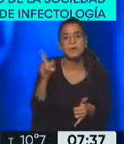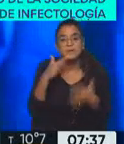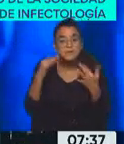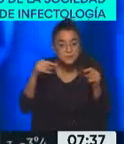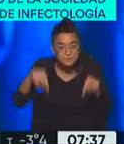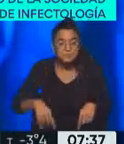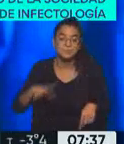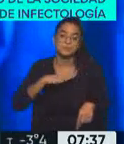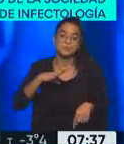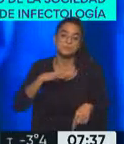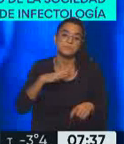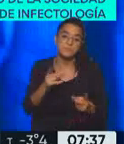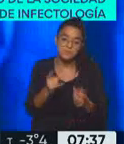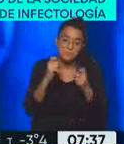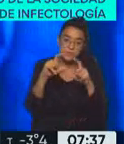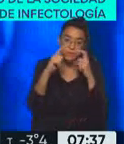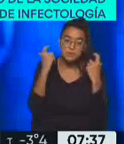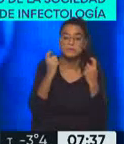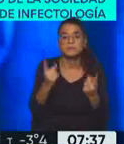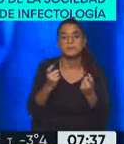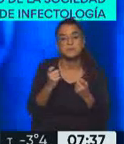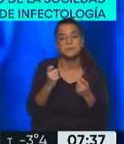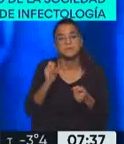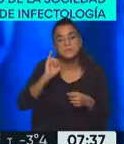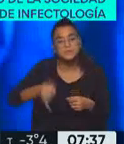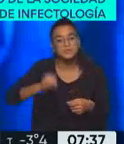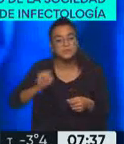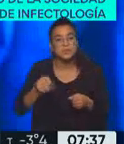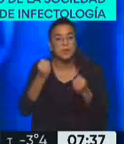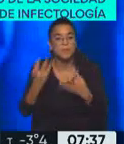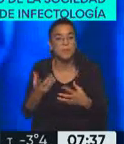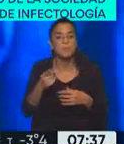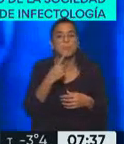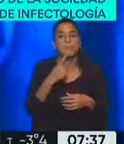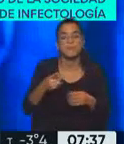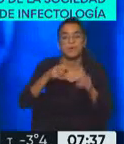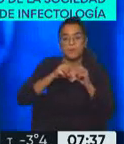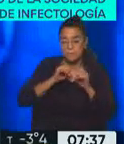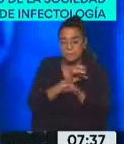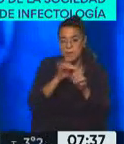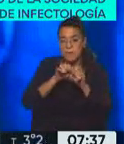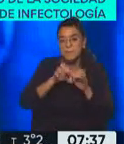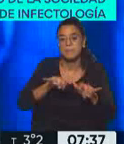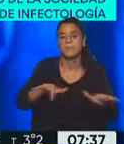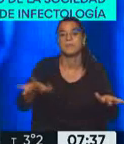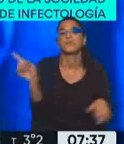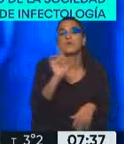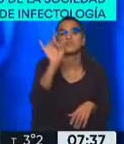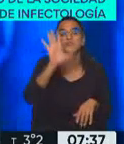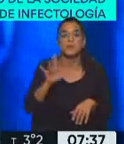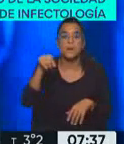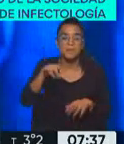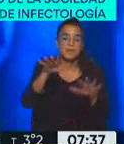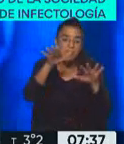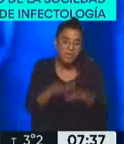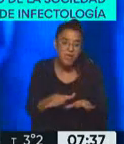este momento todavía es necesaria es una herramienta muy útil porque los casos se expanden ósea eso no es sólo que queda en